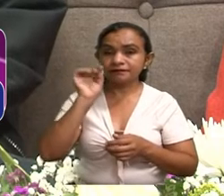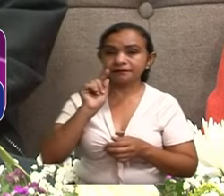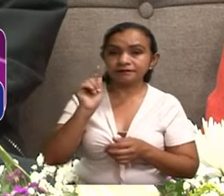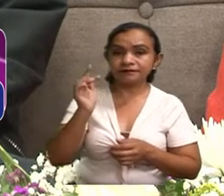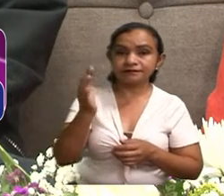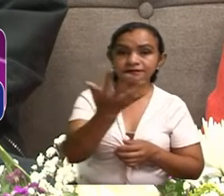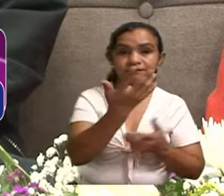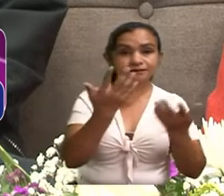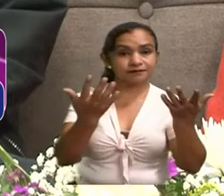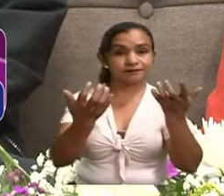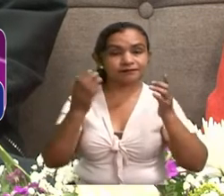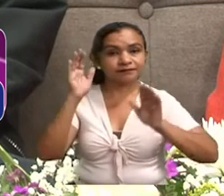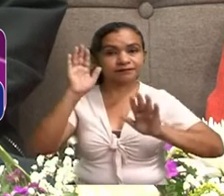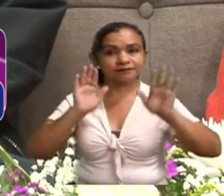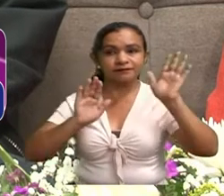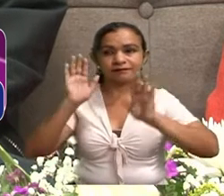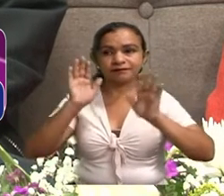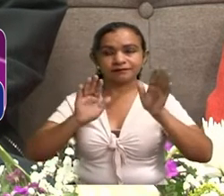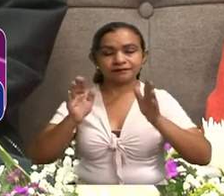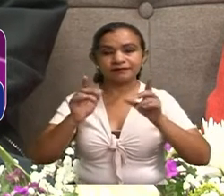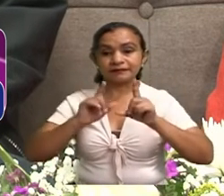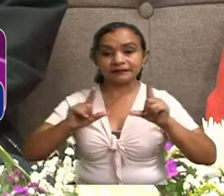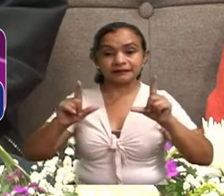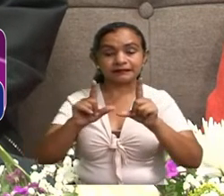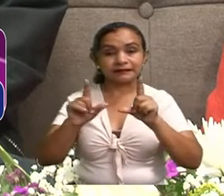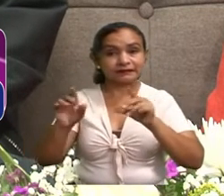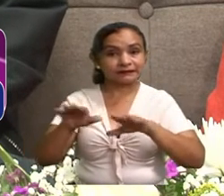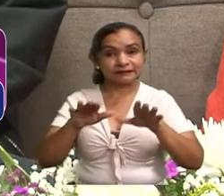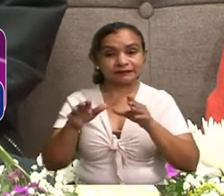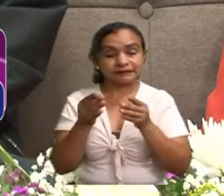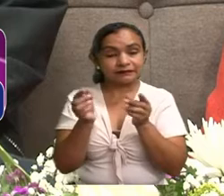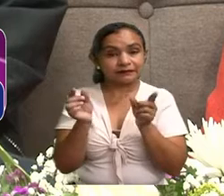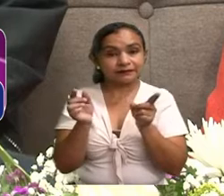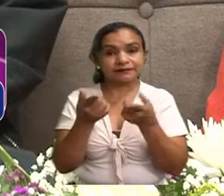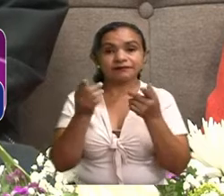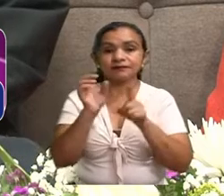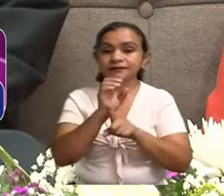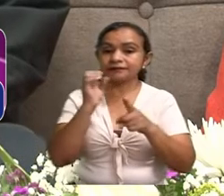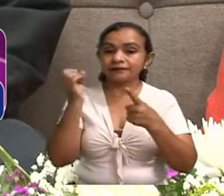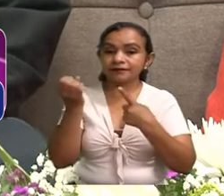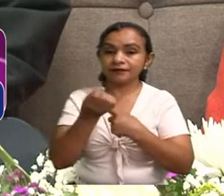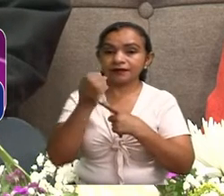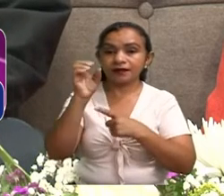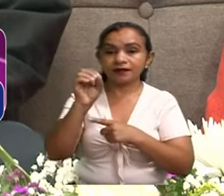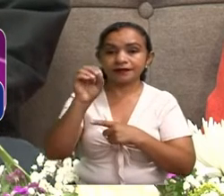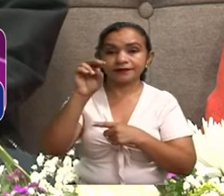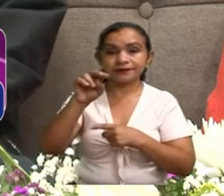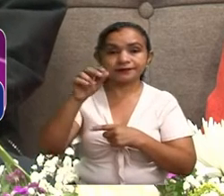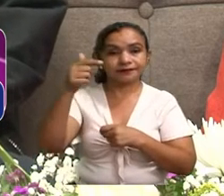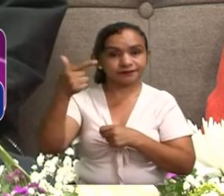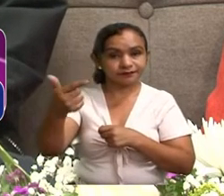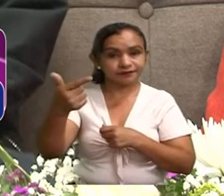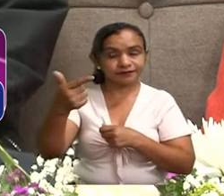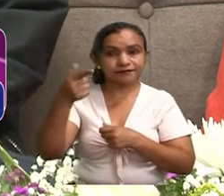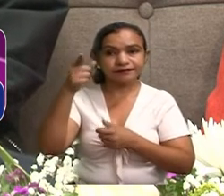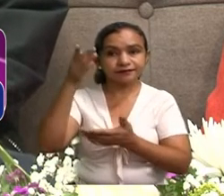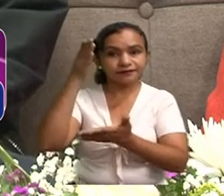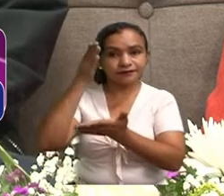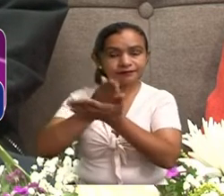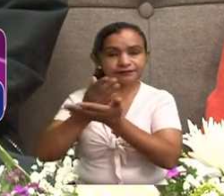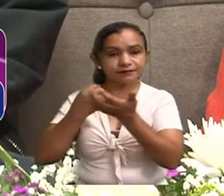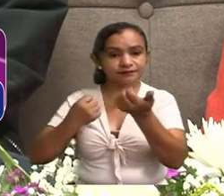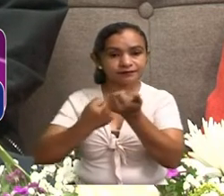queriendo participar, pero no tenemos mucho espacio. Pero también tenemos organizaciones no gubernamentales que han decidido apoyar a